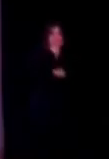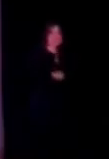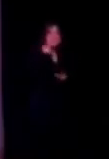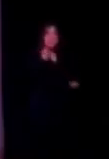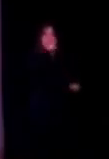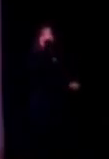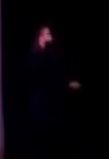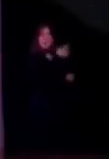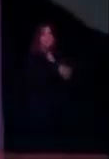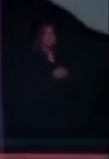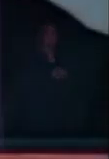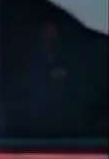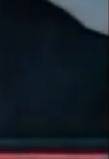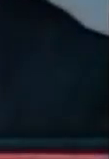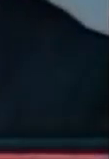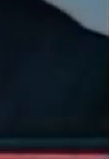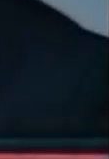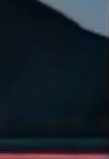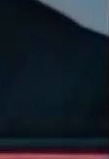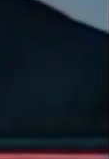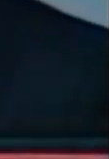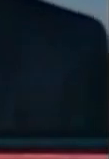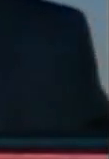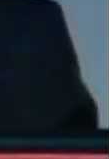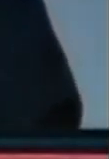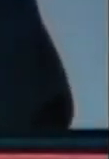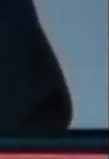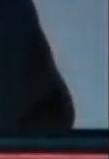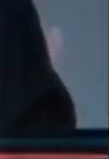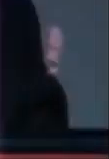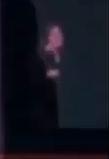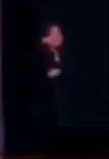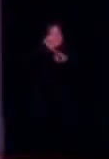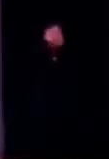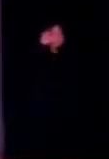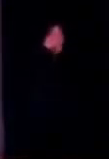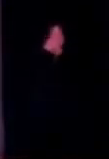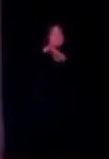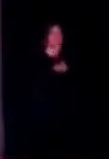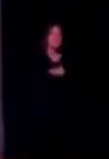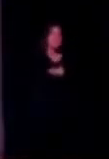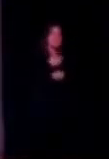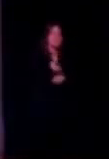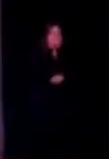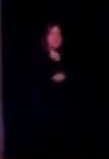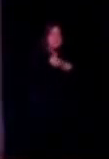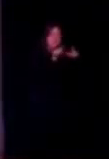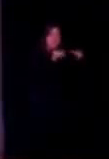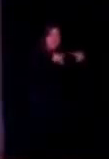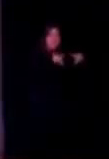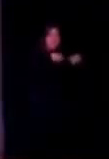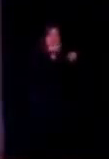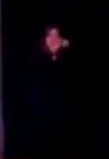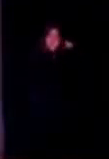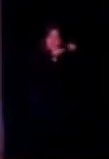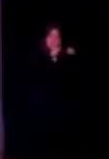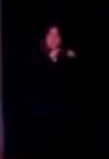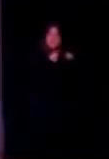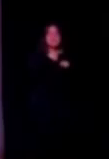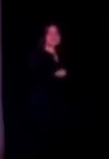bebé y le dice, el prójimo a quien amar. Le enseña una basura llena de moscas y de porquería y le dice, ideales,